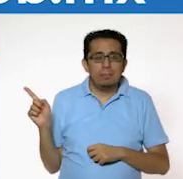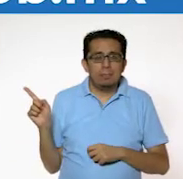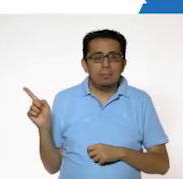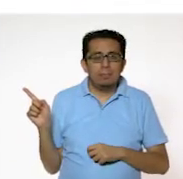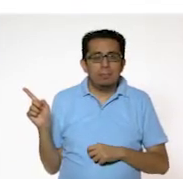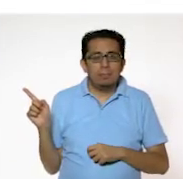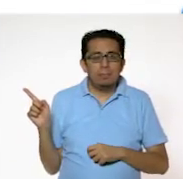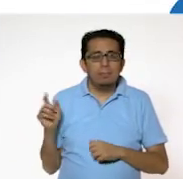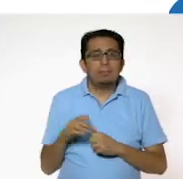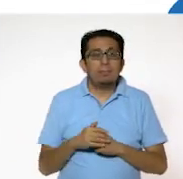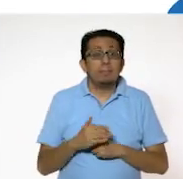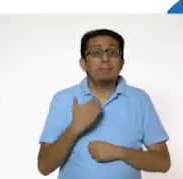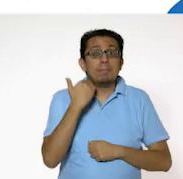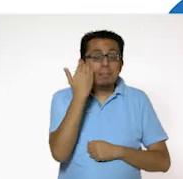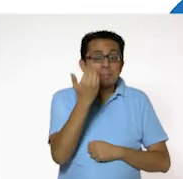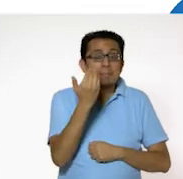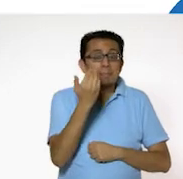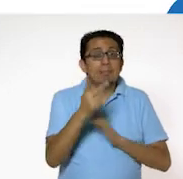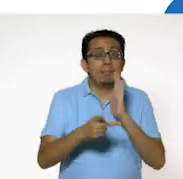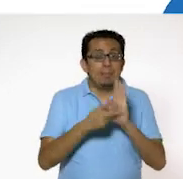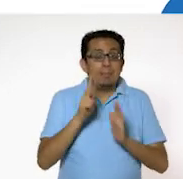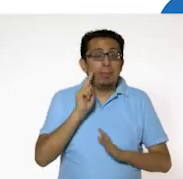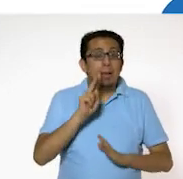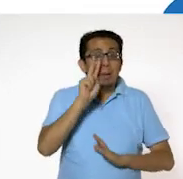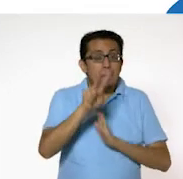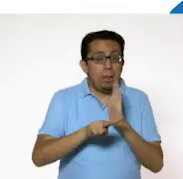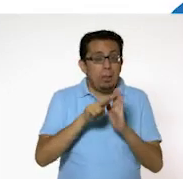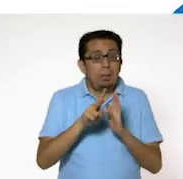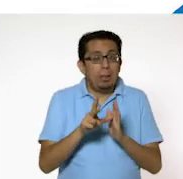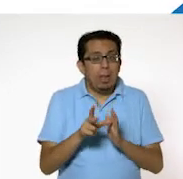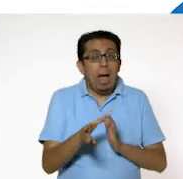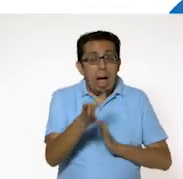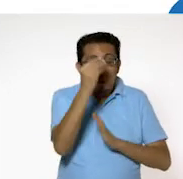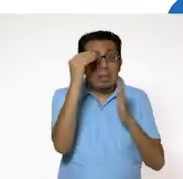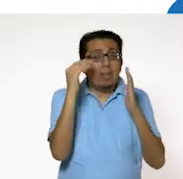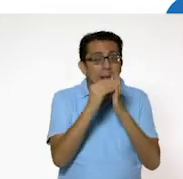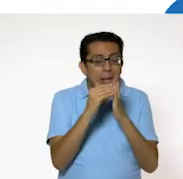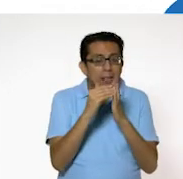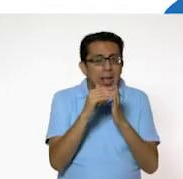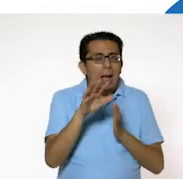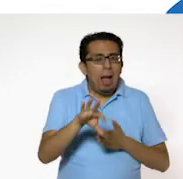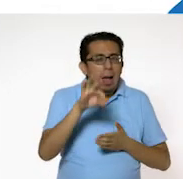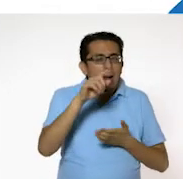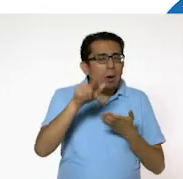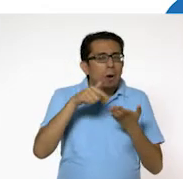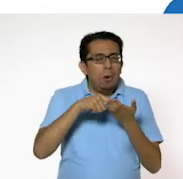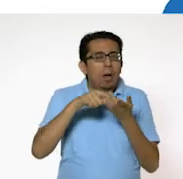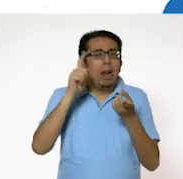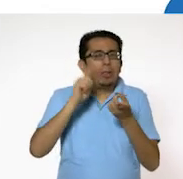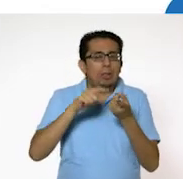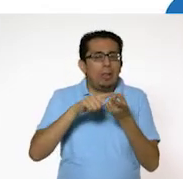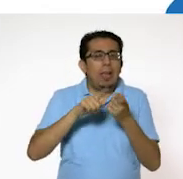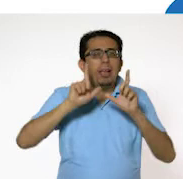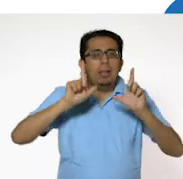conalitech.cep.gov.mx. Si quieres volver a ver los programas de Aprende en Casa 3, los puedes encontrar en la siguiente